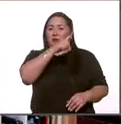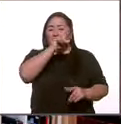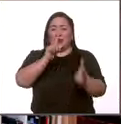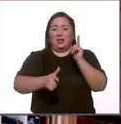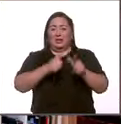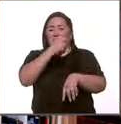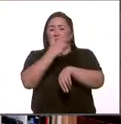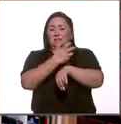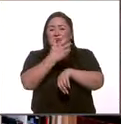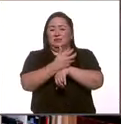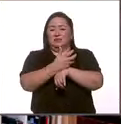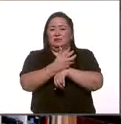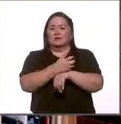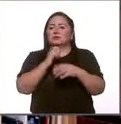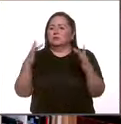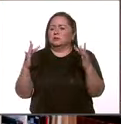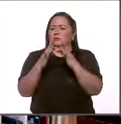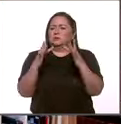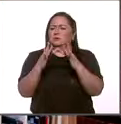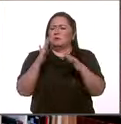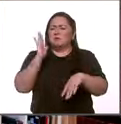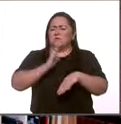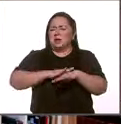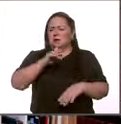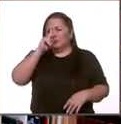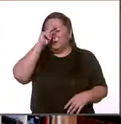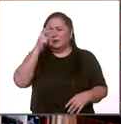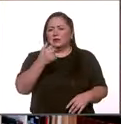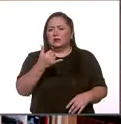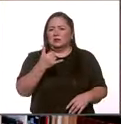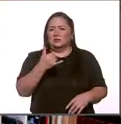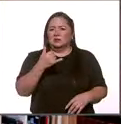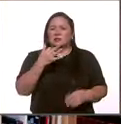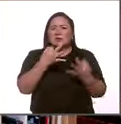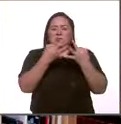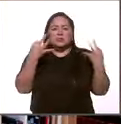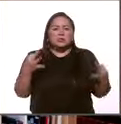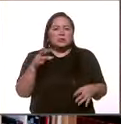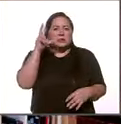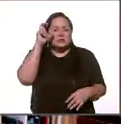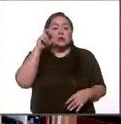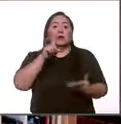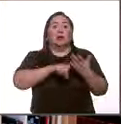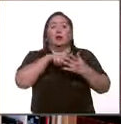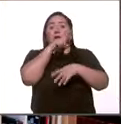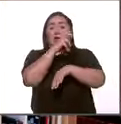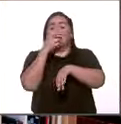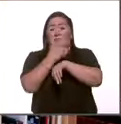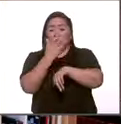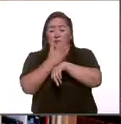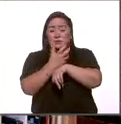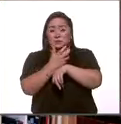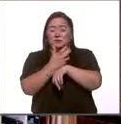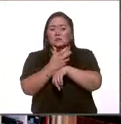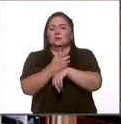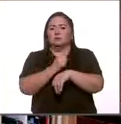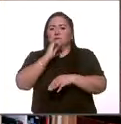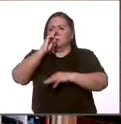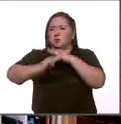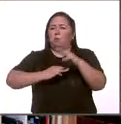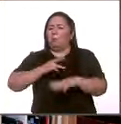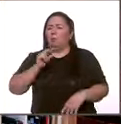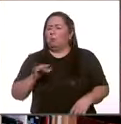está ya en contacto con la nación más ávida y codiciosa de tierras. Los norteamericanos, sin que el mundo lo haya